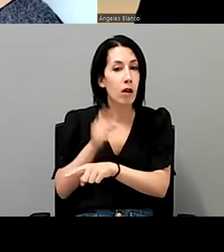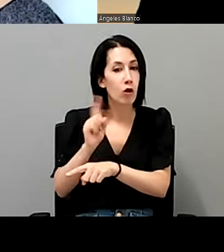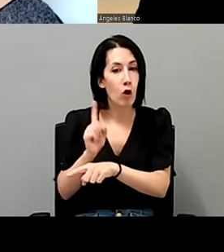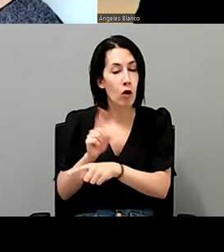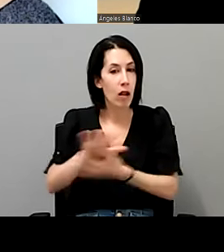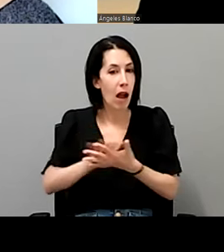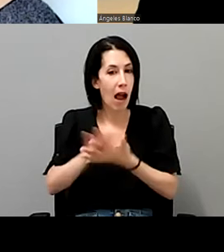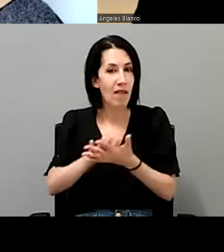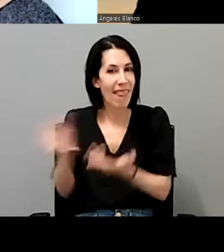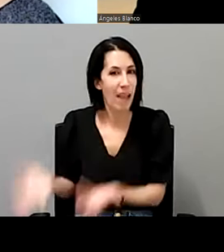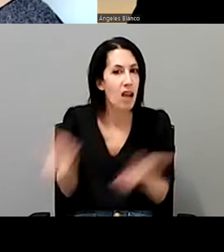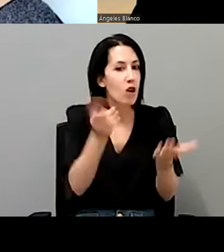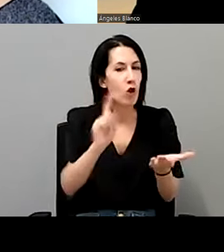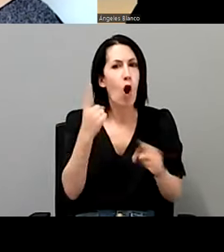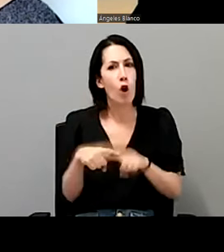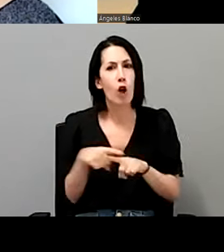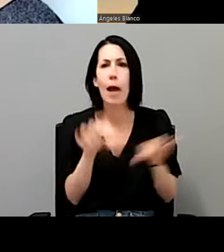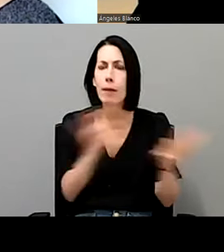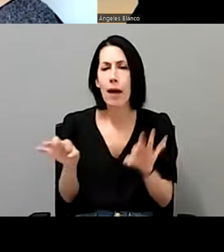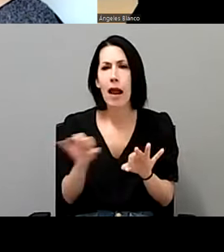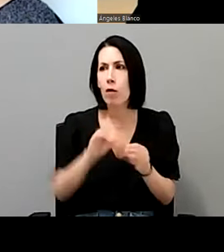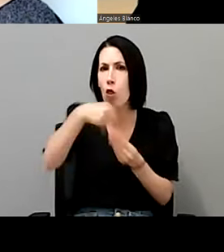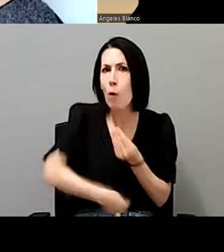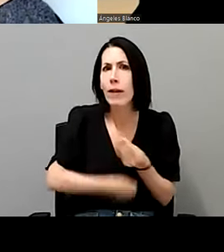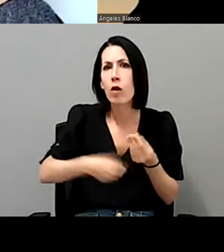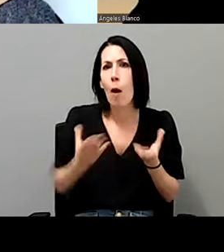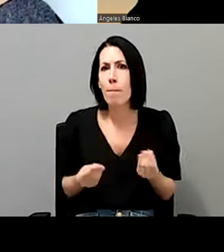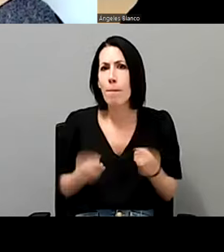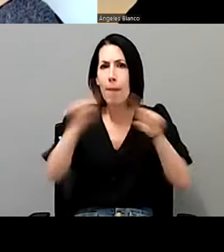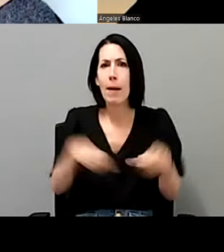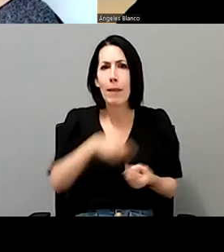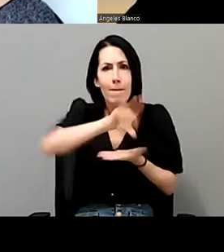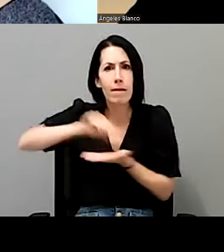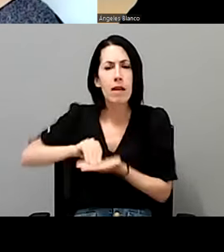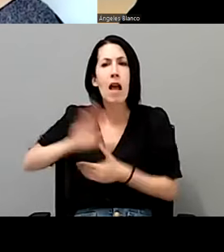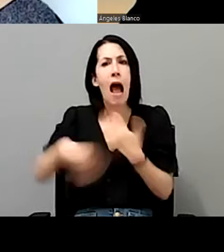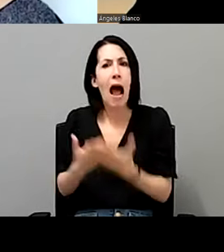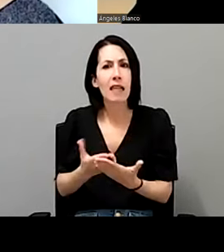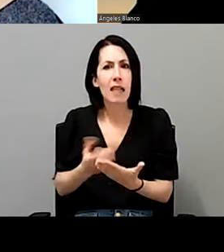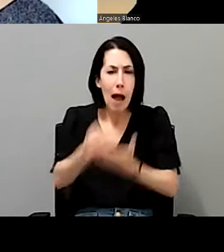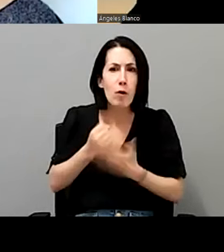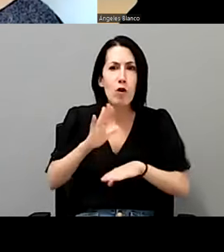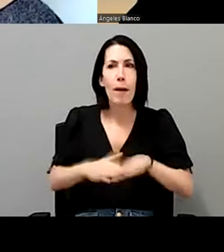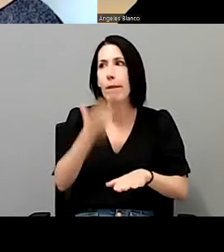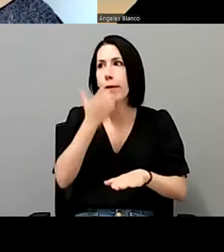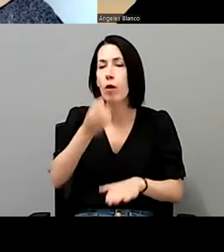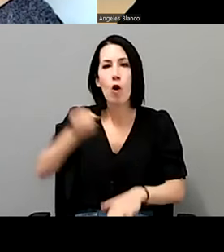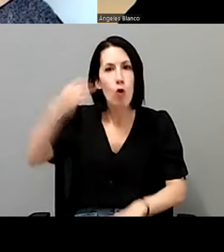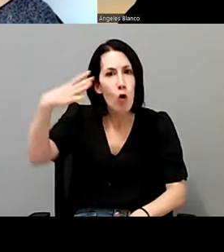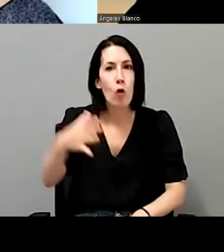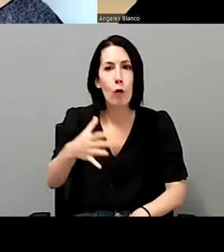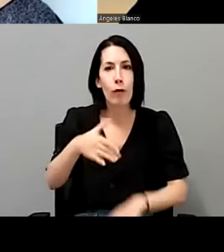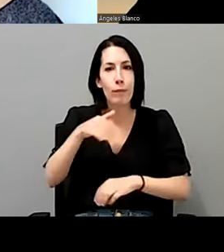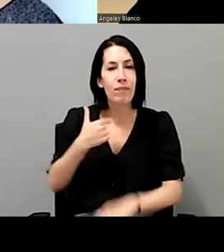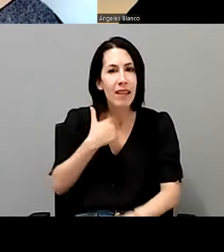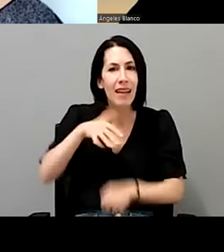los bultos, la caja, los paquetes, dar de alta los suministros, etcétera,